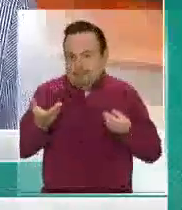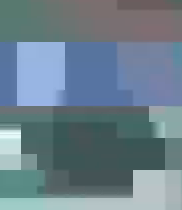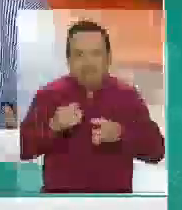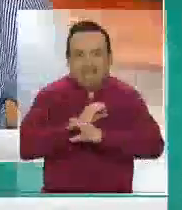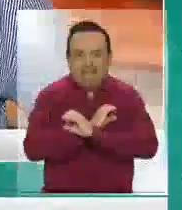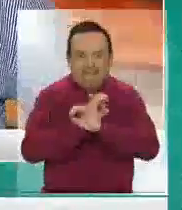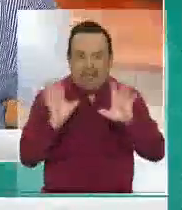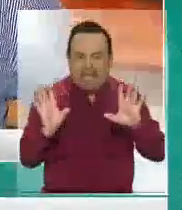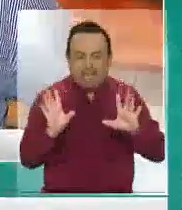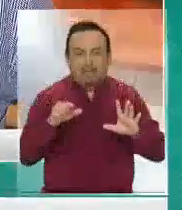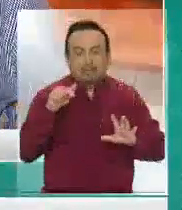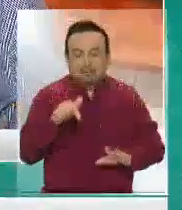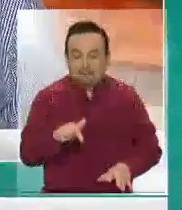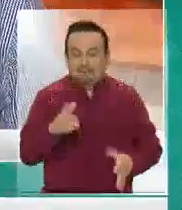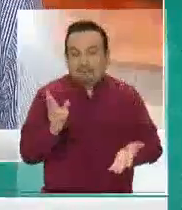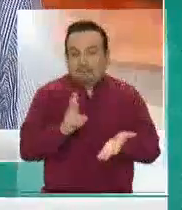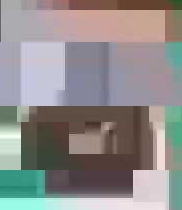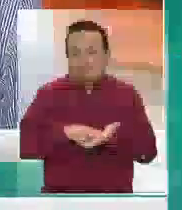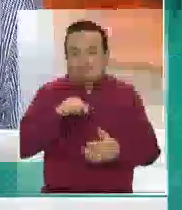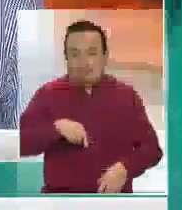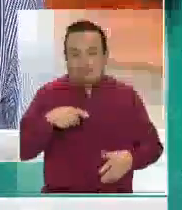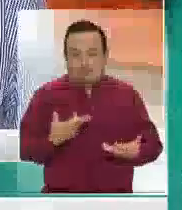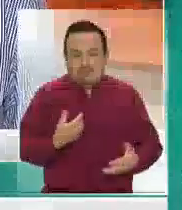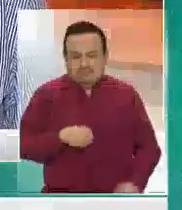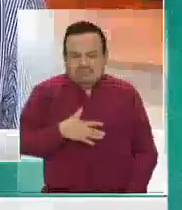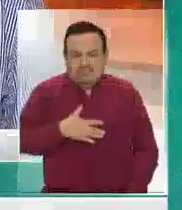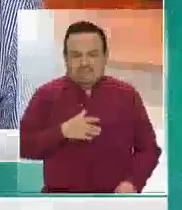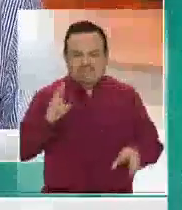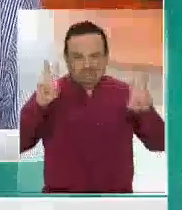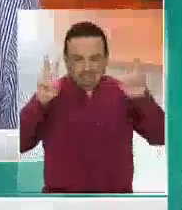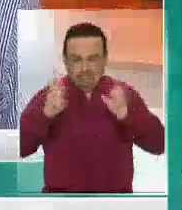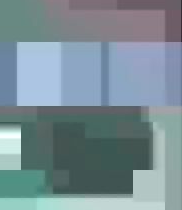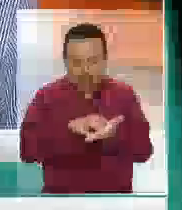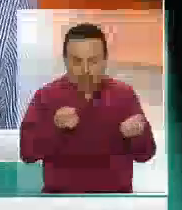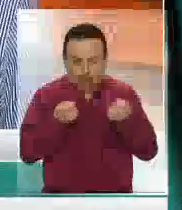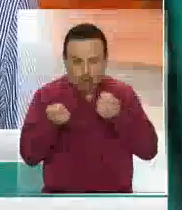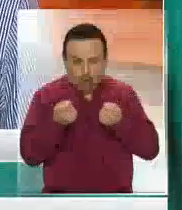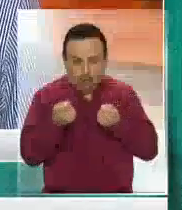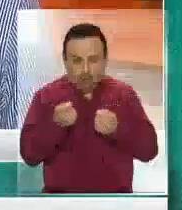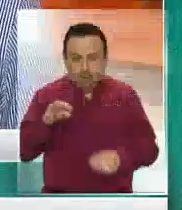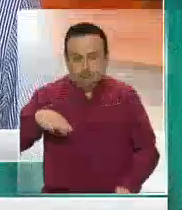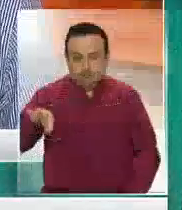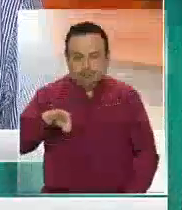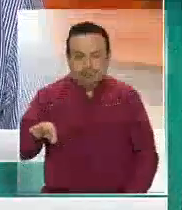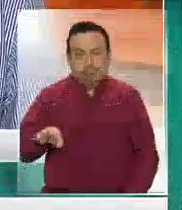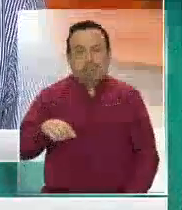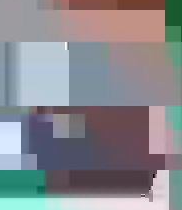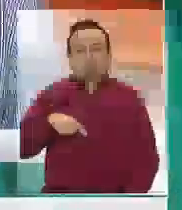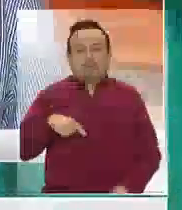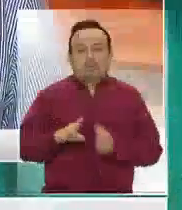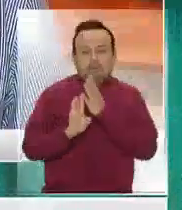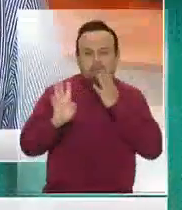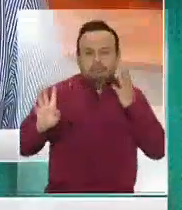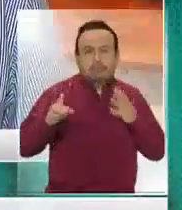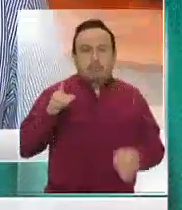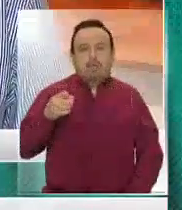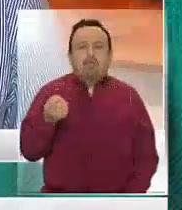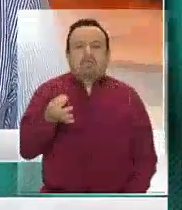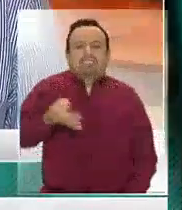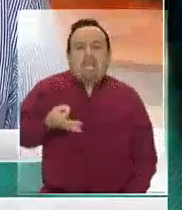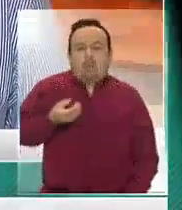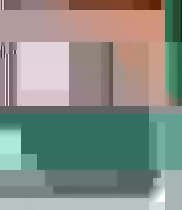los televidentes, es que efectivamente lo que hoy día estamos sintiendo en materia económica corresponde al desempleo, estas largas filas de personas cobrando el seguro de